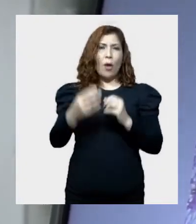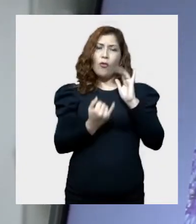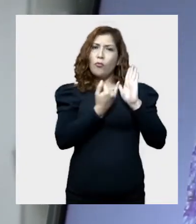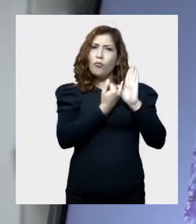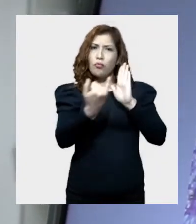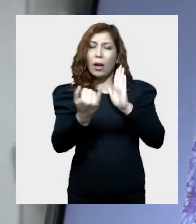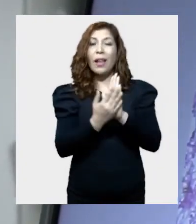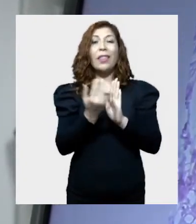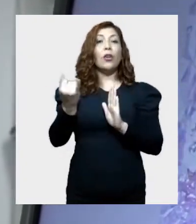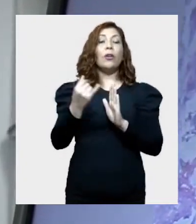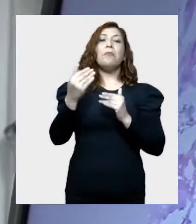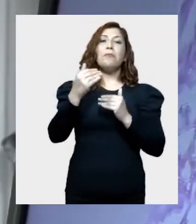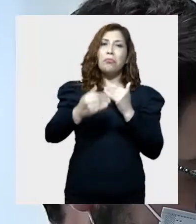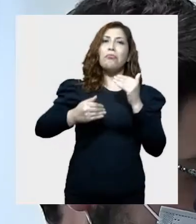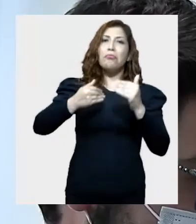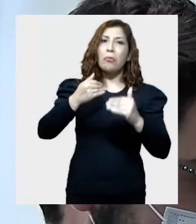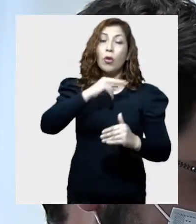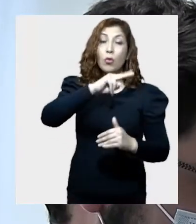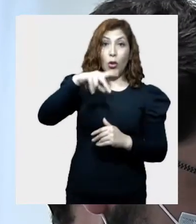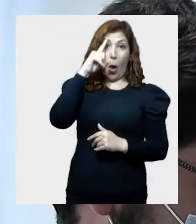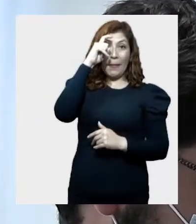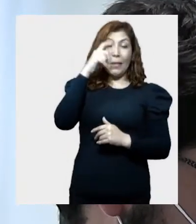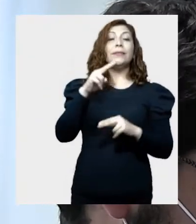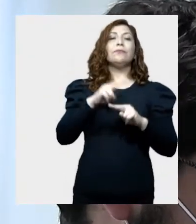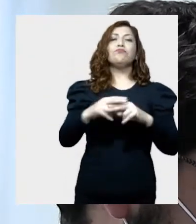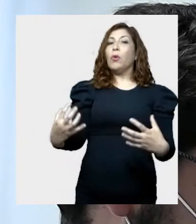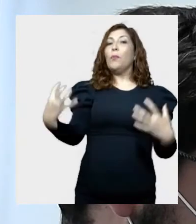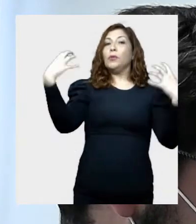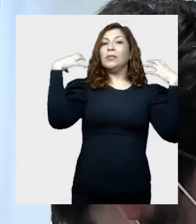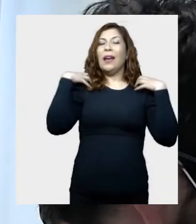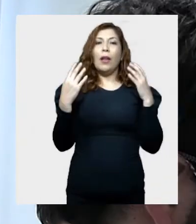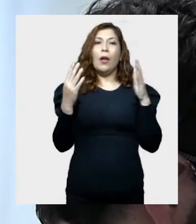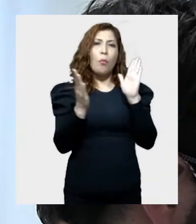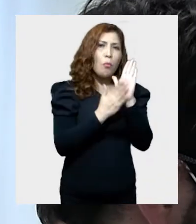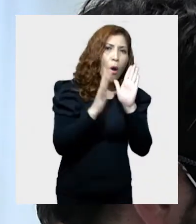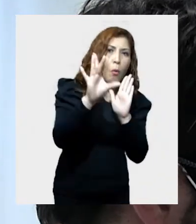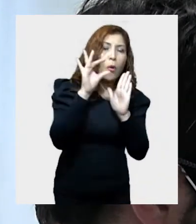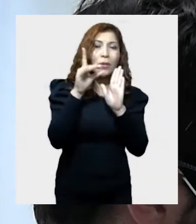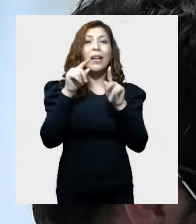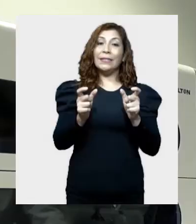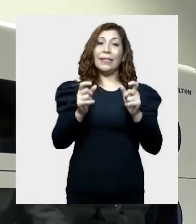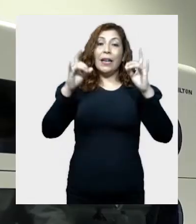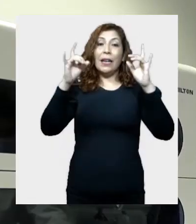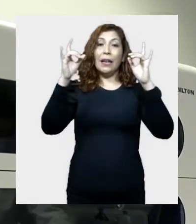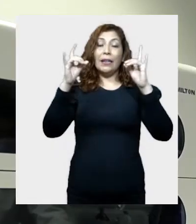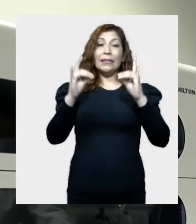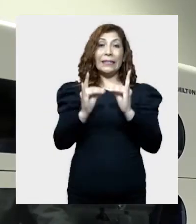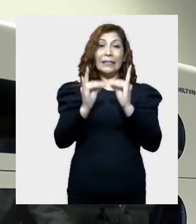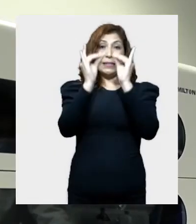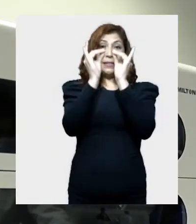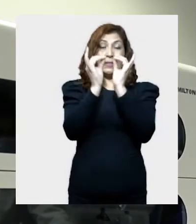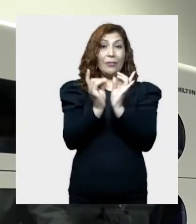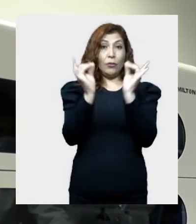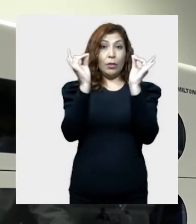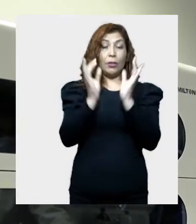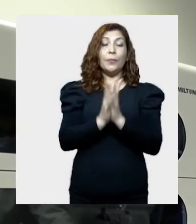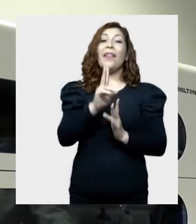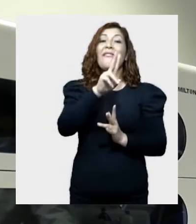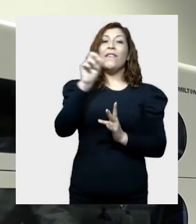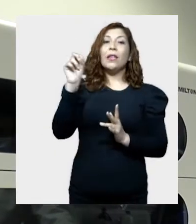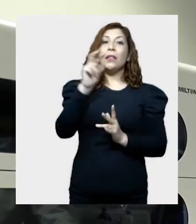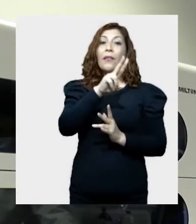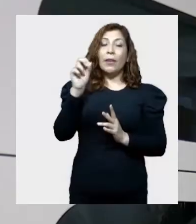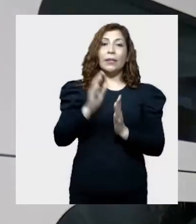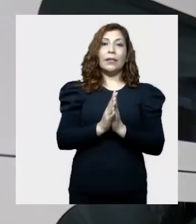produjo que paulatinamente nuestro recinto se hiciera cargo del diagnóstico y tratamiento de estas patologías. Es importante señalar que el